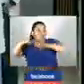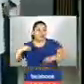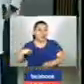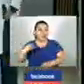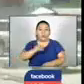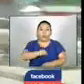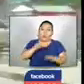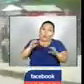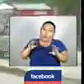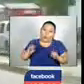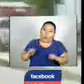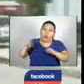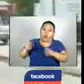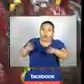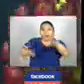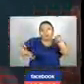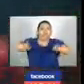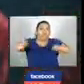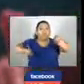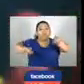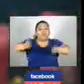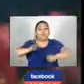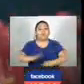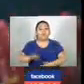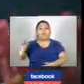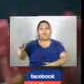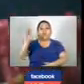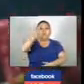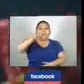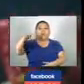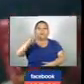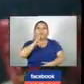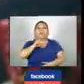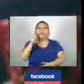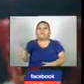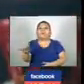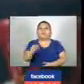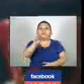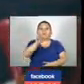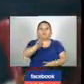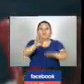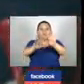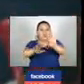y trabajadores de carga pesada. Entre tanto, Honduras registra un total de